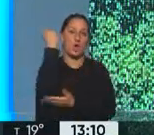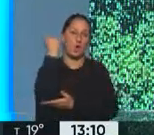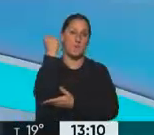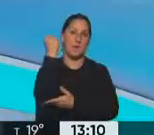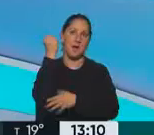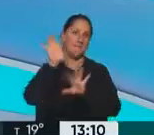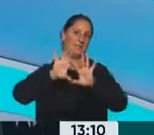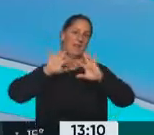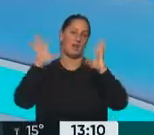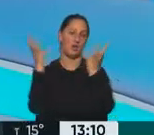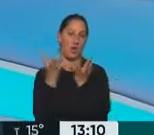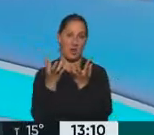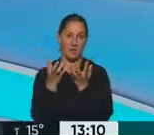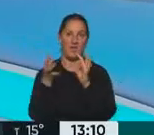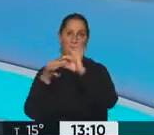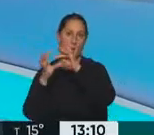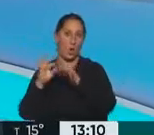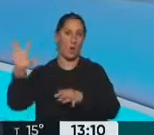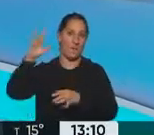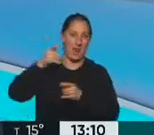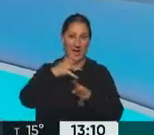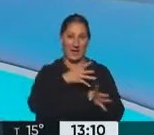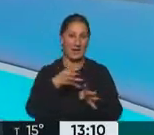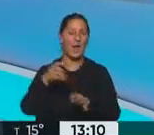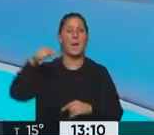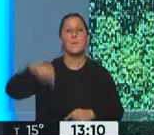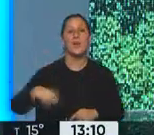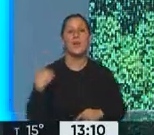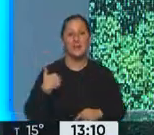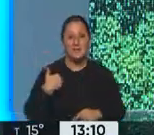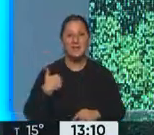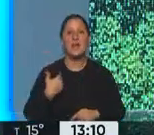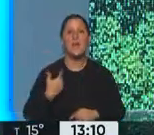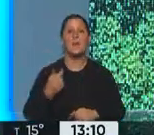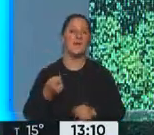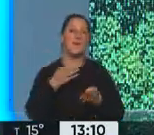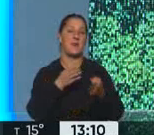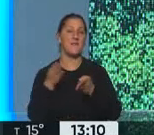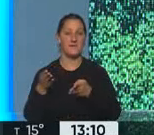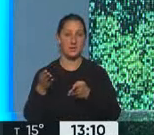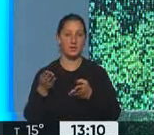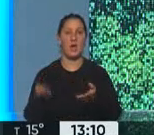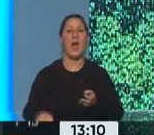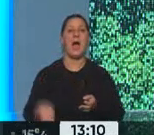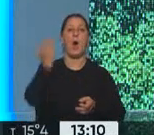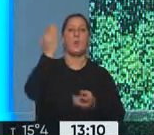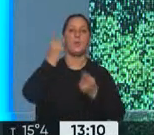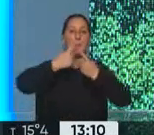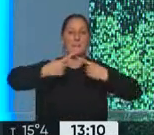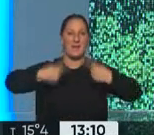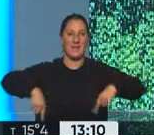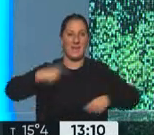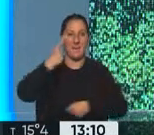provocó toda la cuestión en europa del este- bueno por ahora argentina recibiría un primer beneficio que es el tema del aumento de los precios de las materias primas